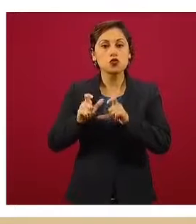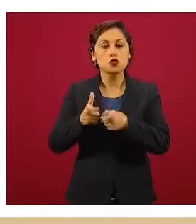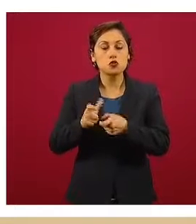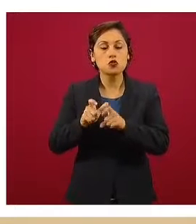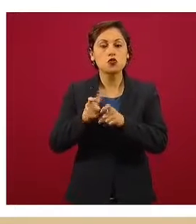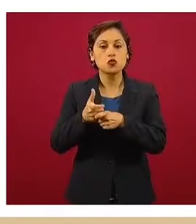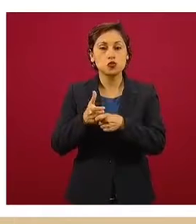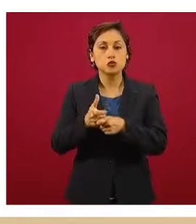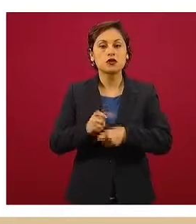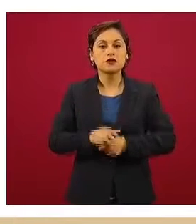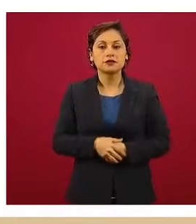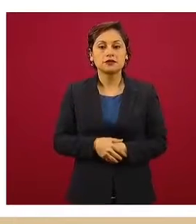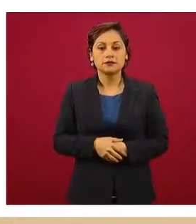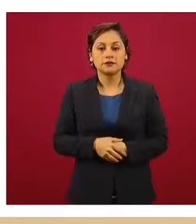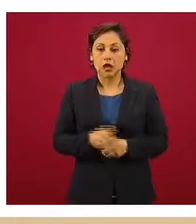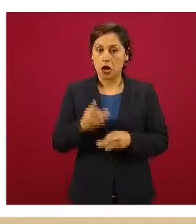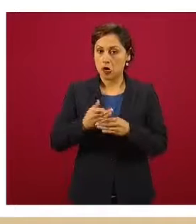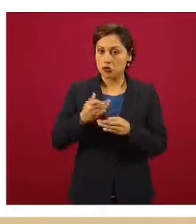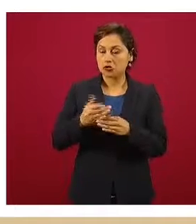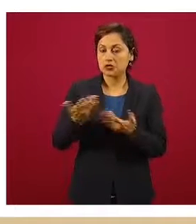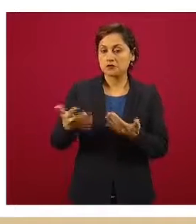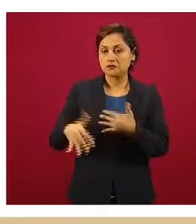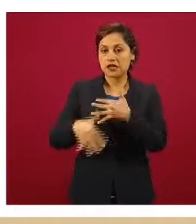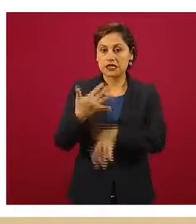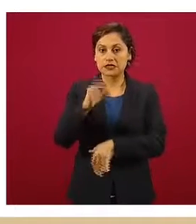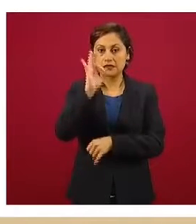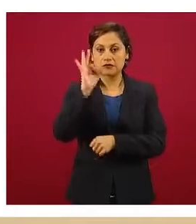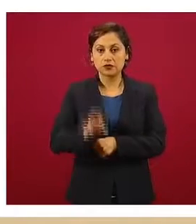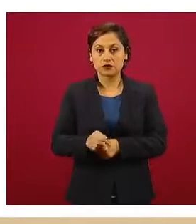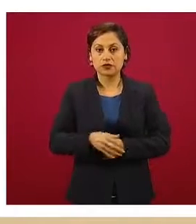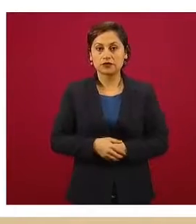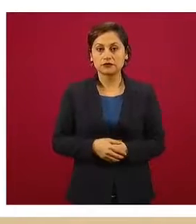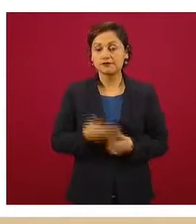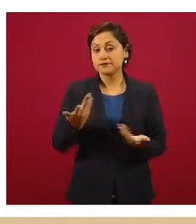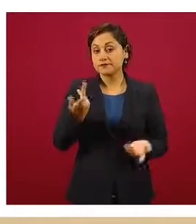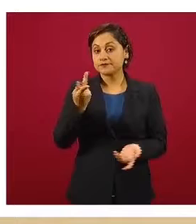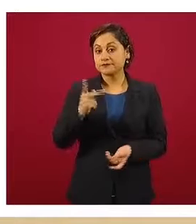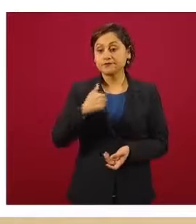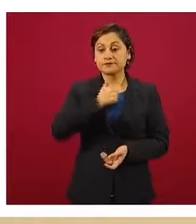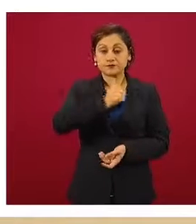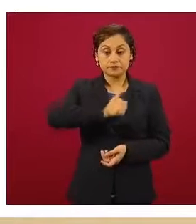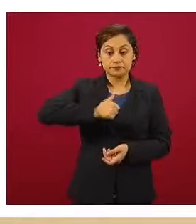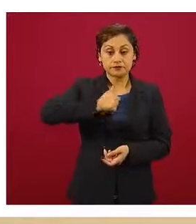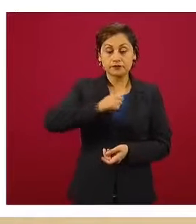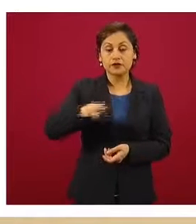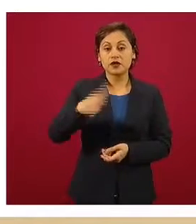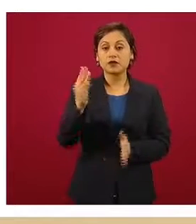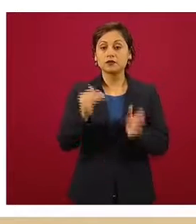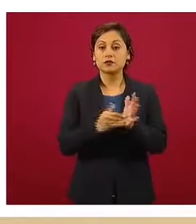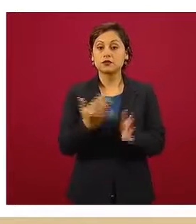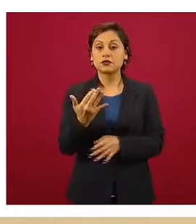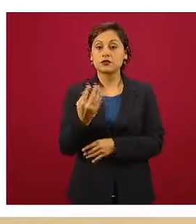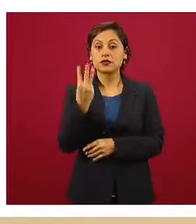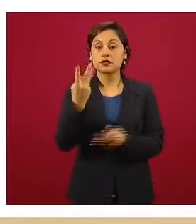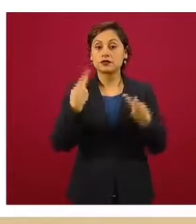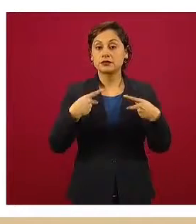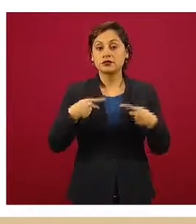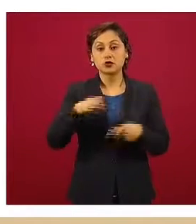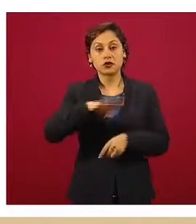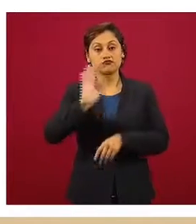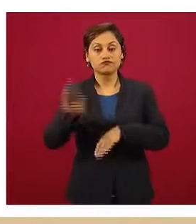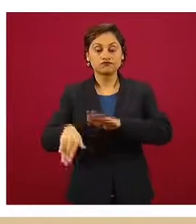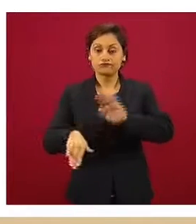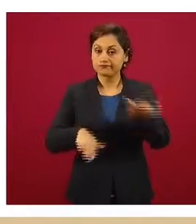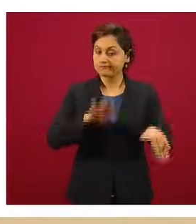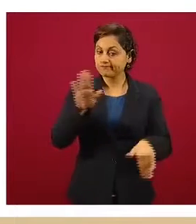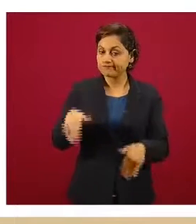progresivamente. En este momento tenemos 15%. Desafortunadamente, 14.053 personas han perdido la vida